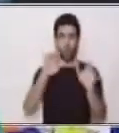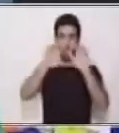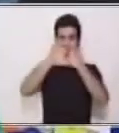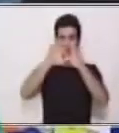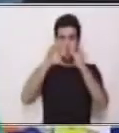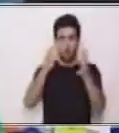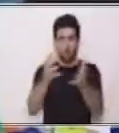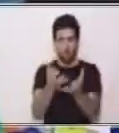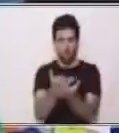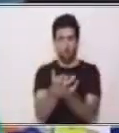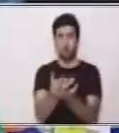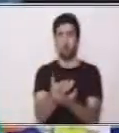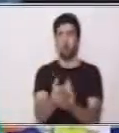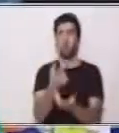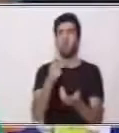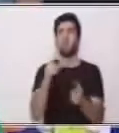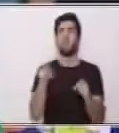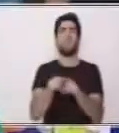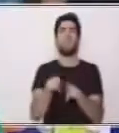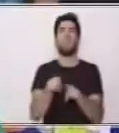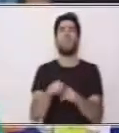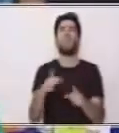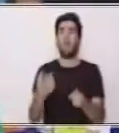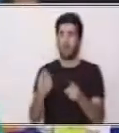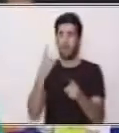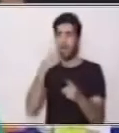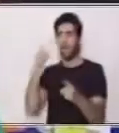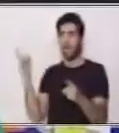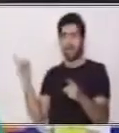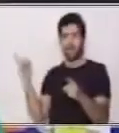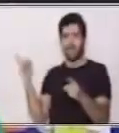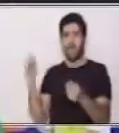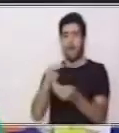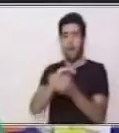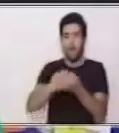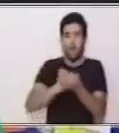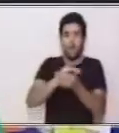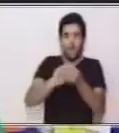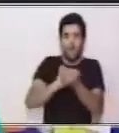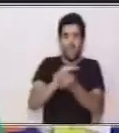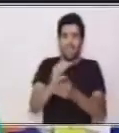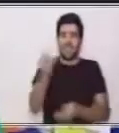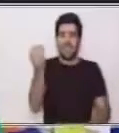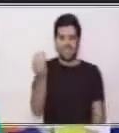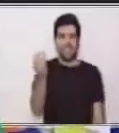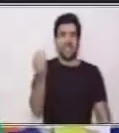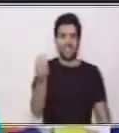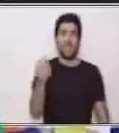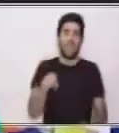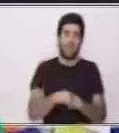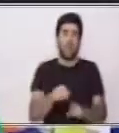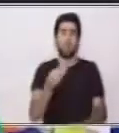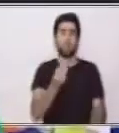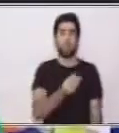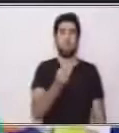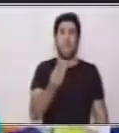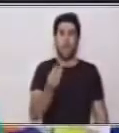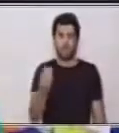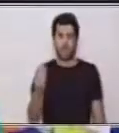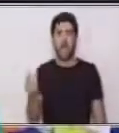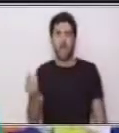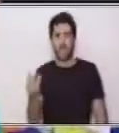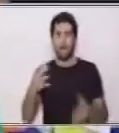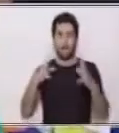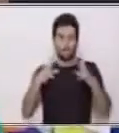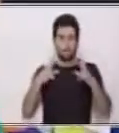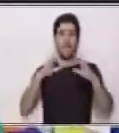curva. ¿A qué se parece? ¿Qué dijimos que íbamos a hacer con la plastilina? Íbamos a hacer algunas pelotitas. Entonces la